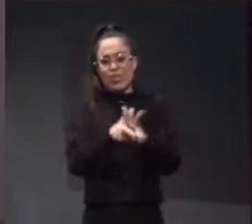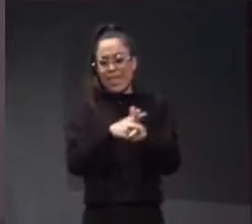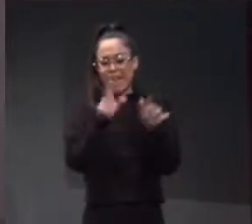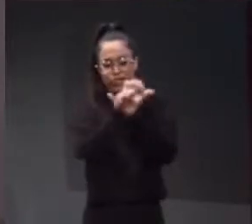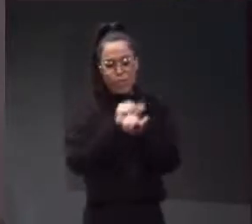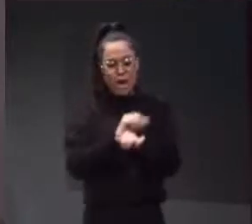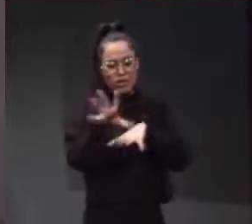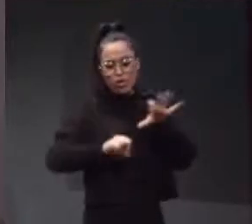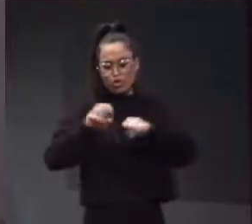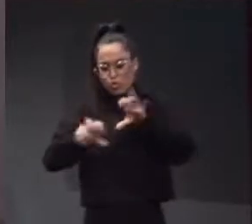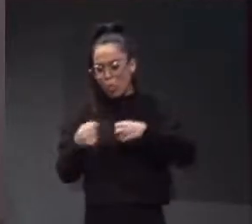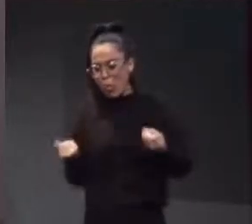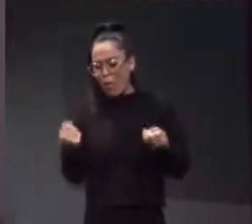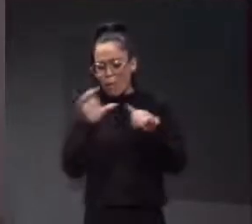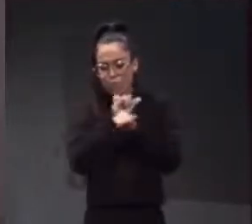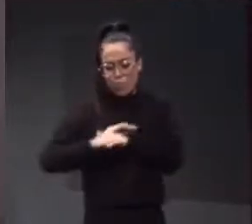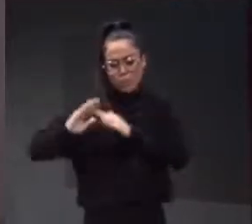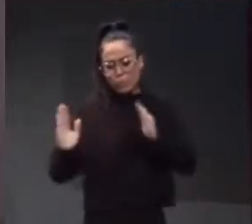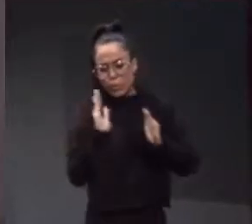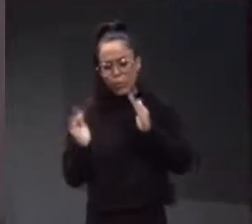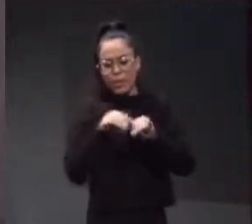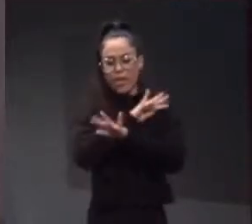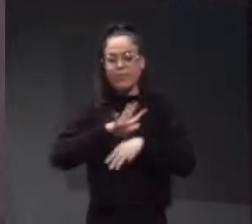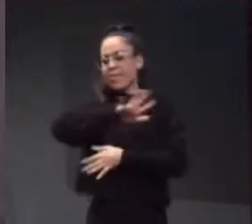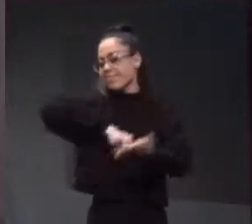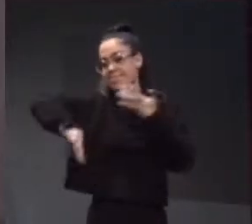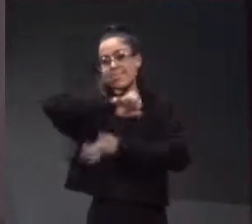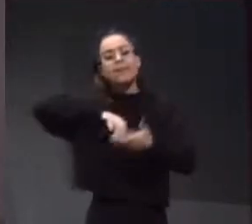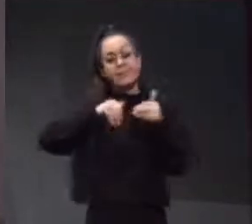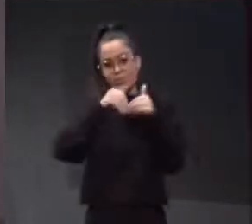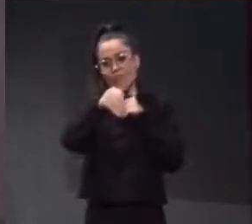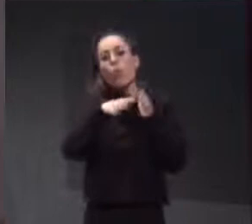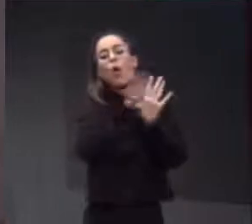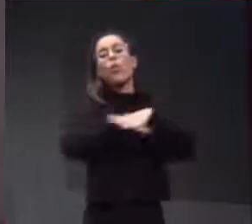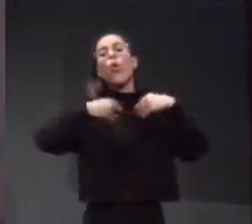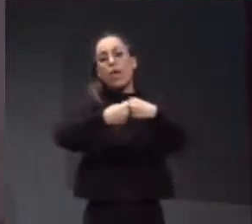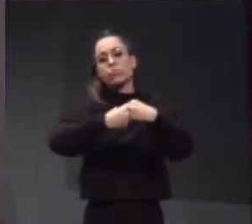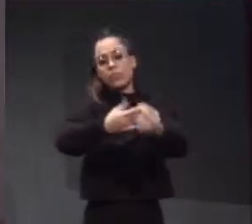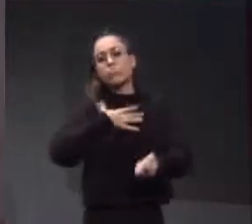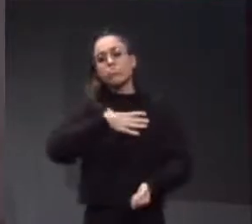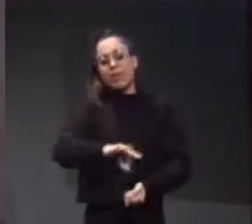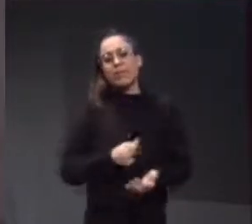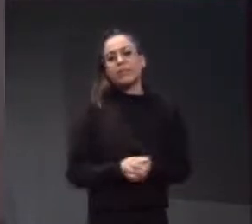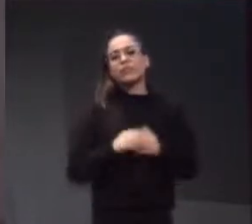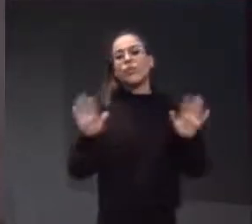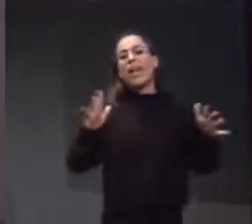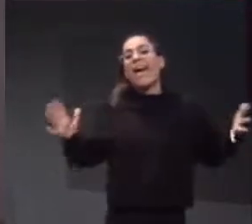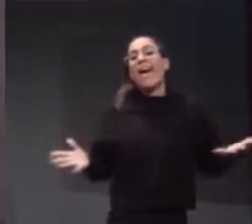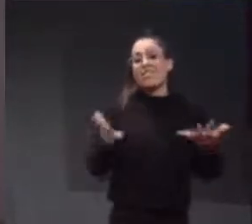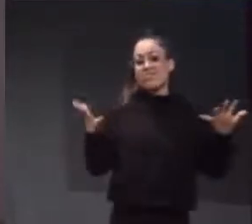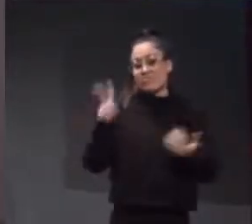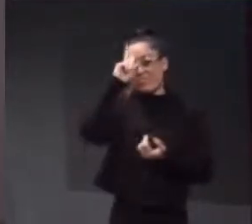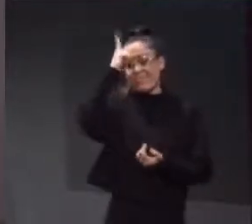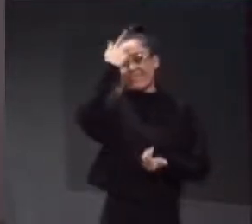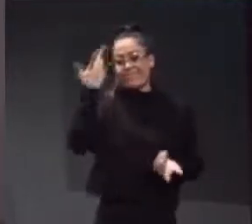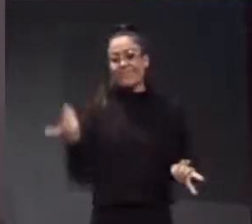forma de producción en la que nos lleva a ese desastre que puede llegar a ser entonces el ánimo y desde luego eso lo dijo